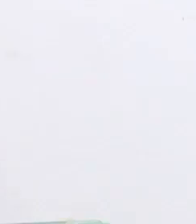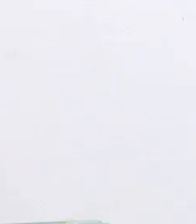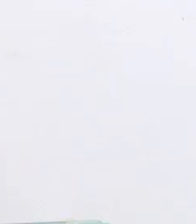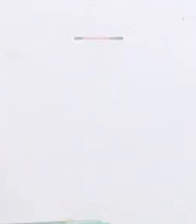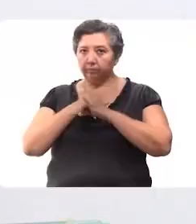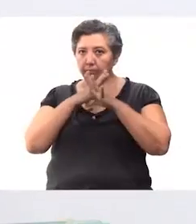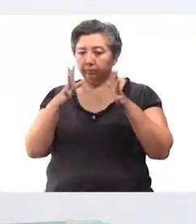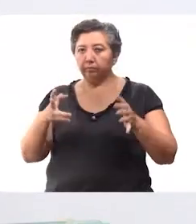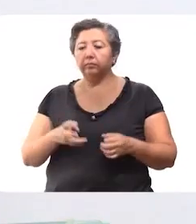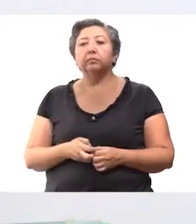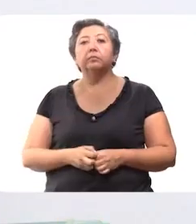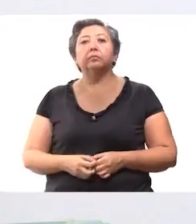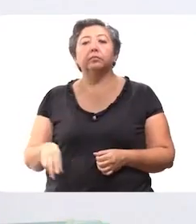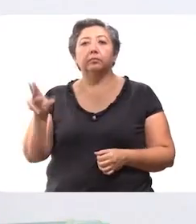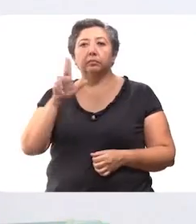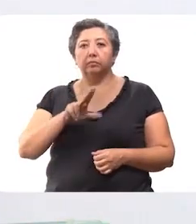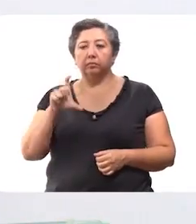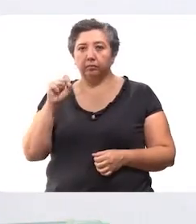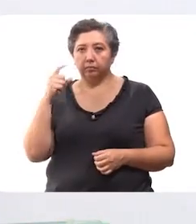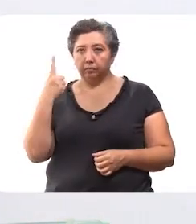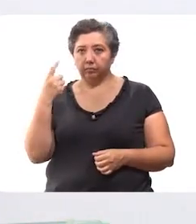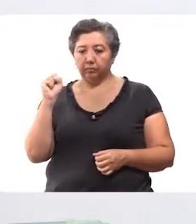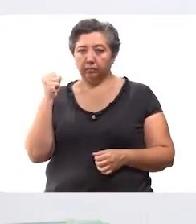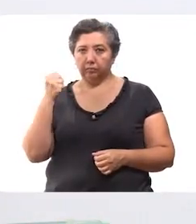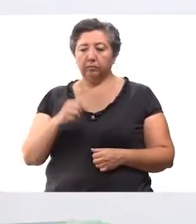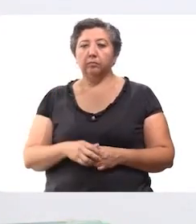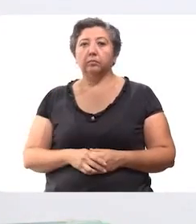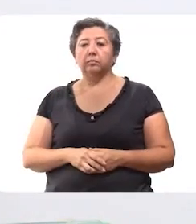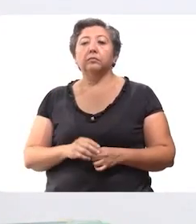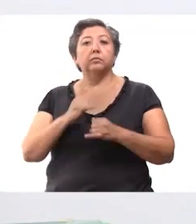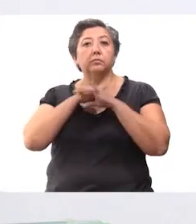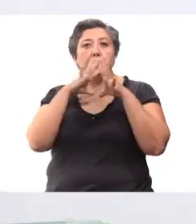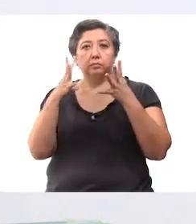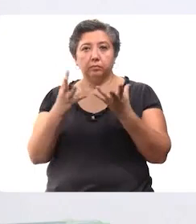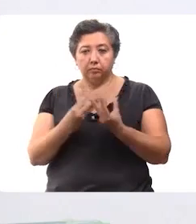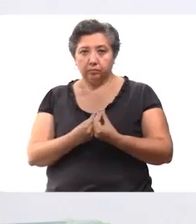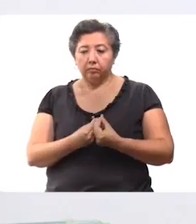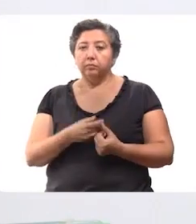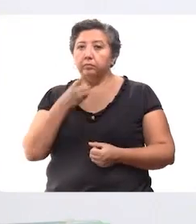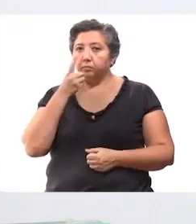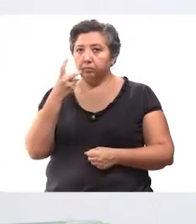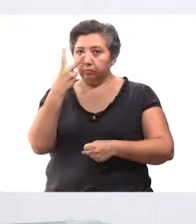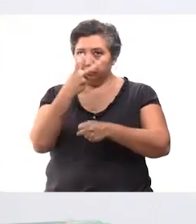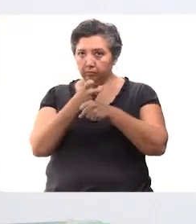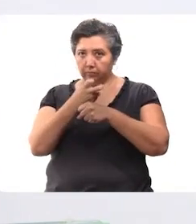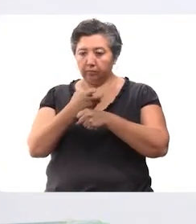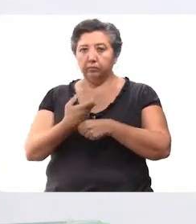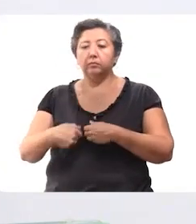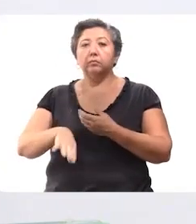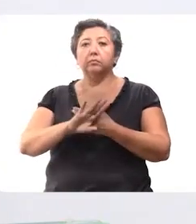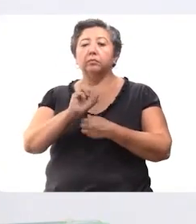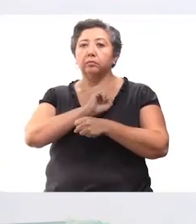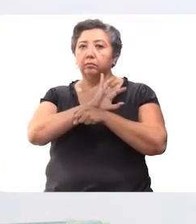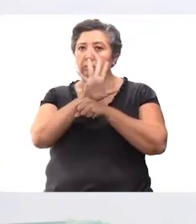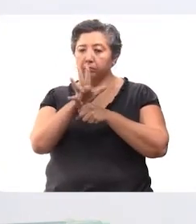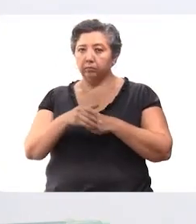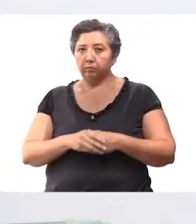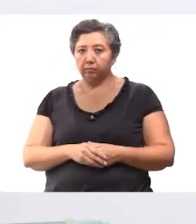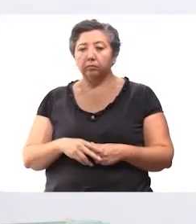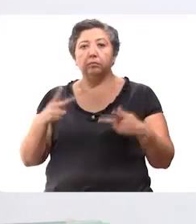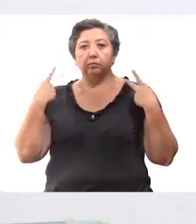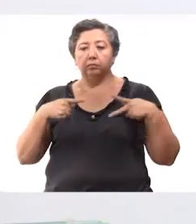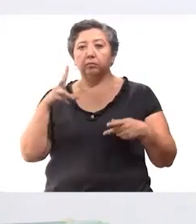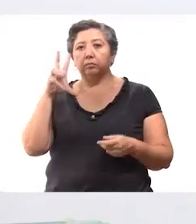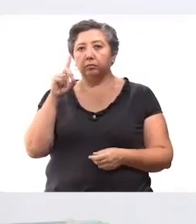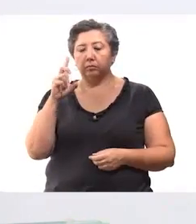tardes. Este es el parte médico de este martes 21 de septiembre. Les informamos que la aplicación de la segunda dosis contra el coronavirus a